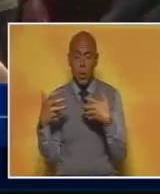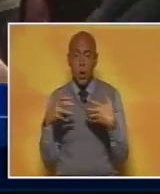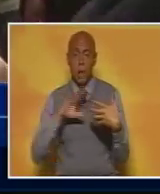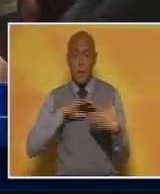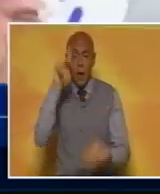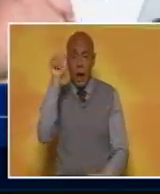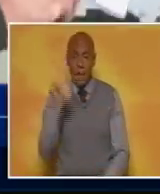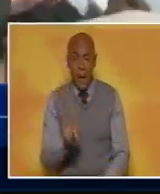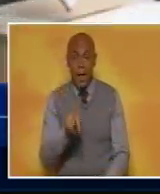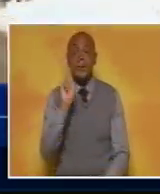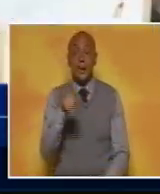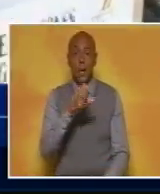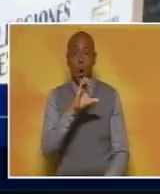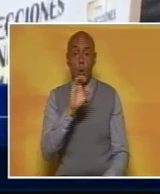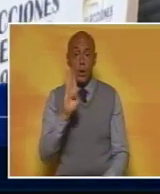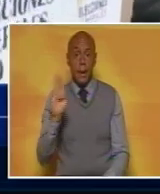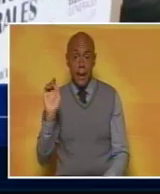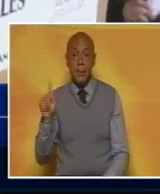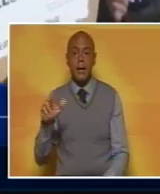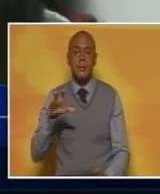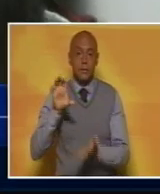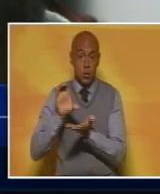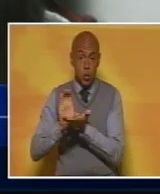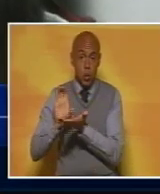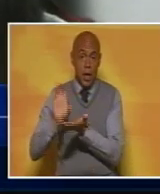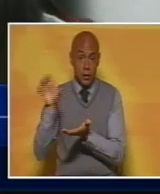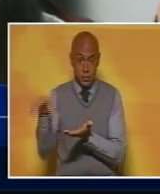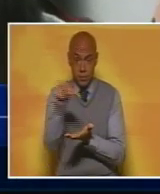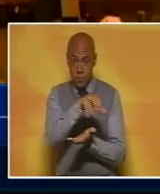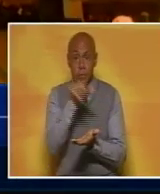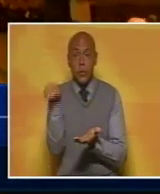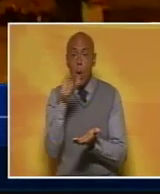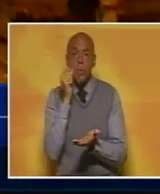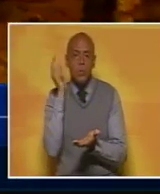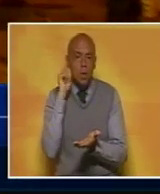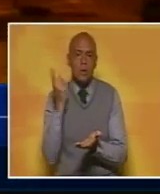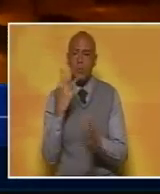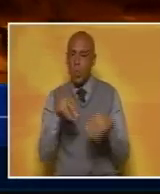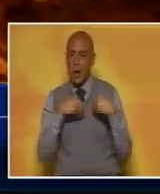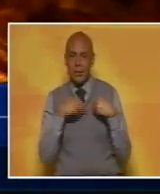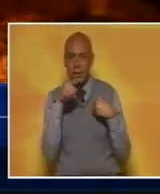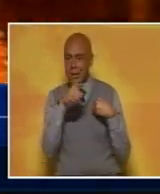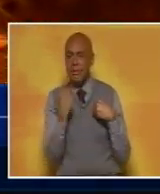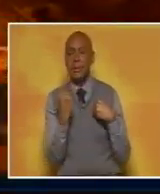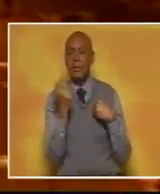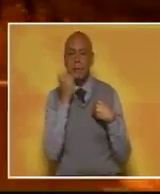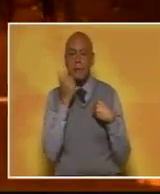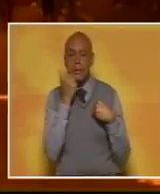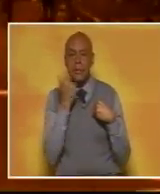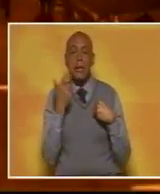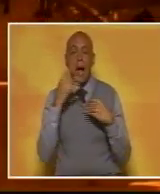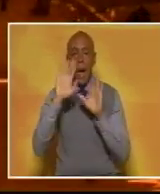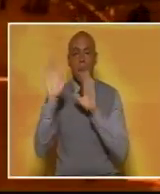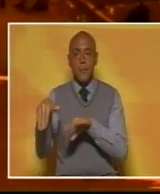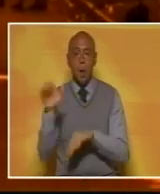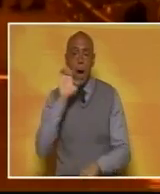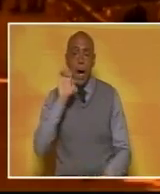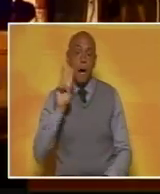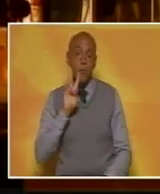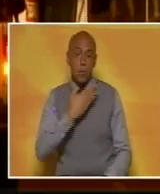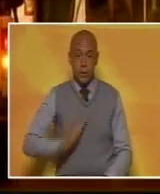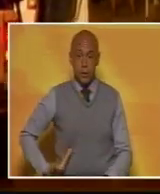La Paz y Cochabamba entre sectores que denuncian irregularidades y quienes defienden y respaldan al gobierno de Evo